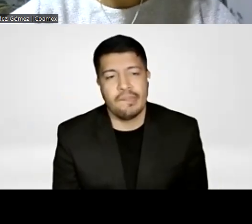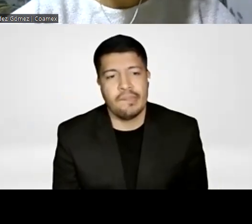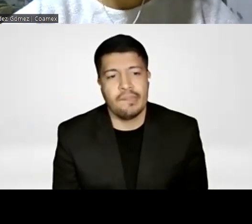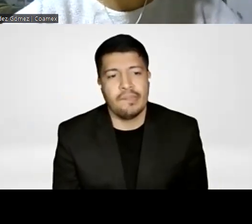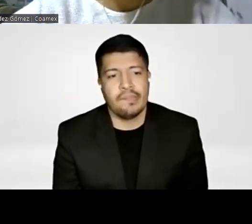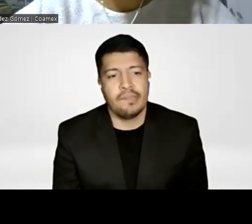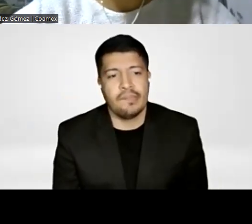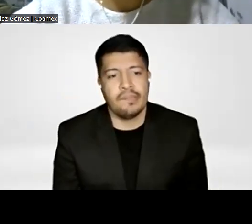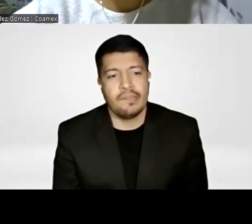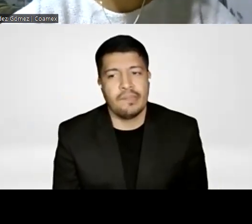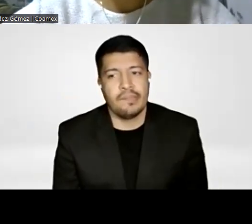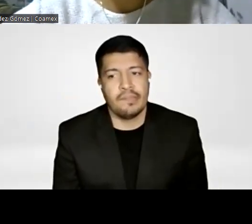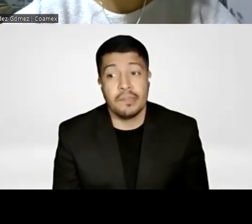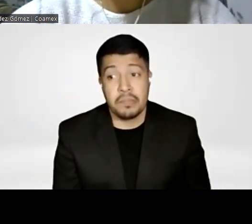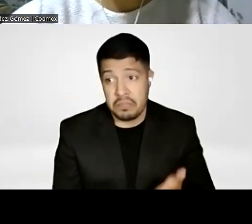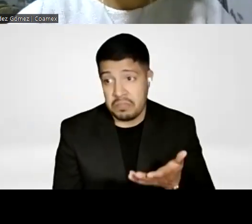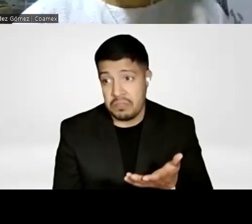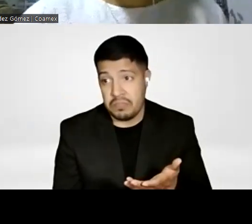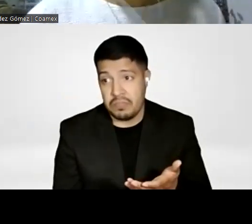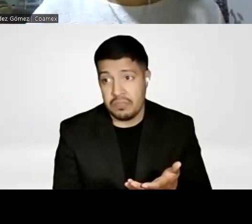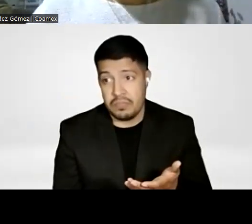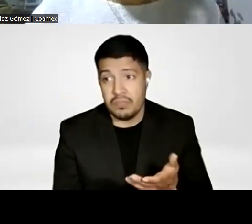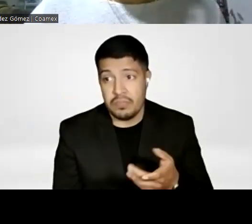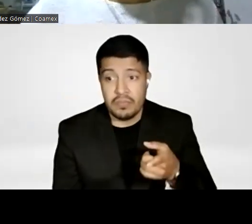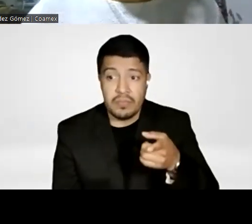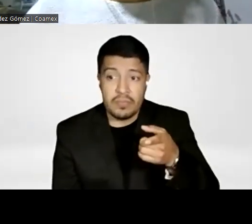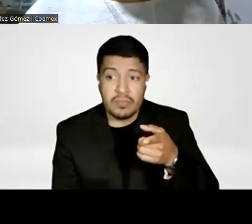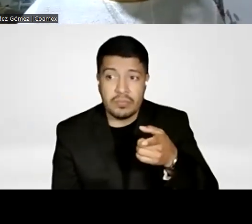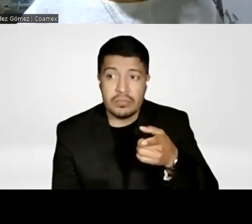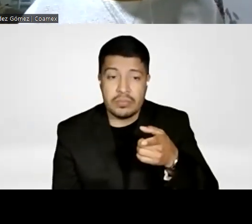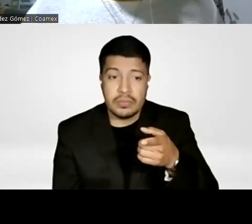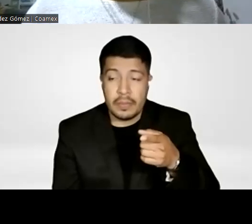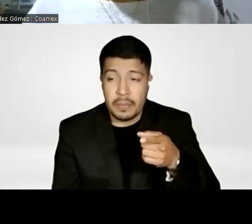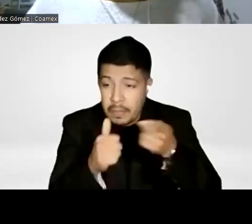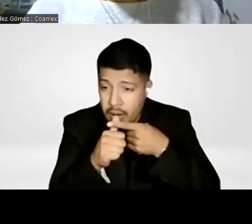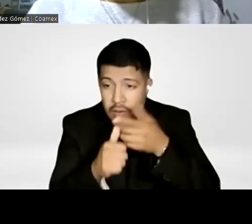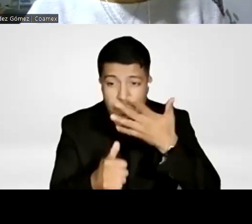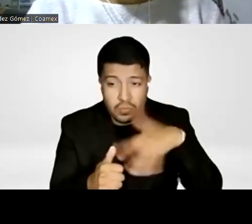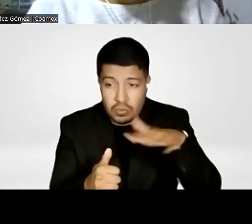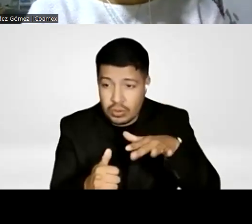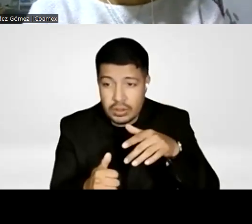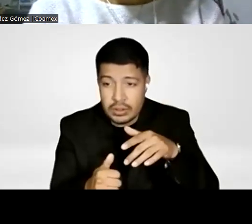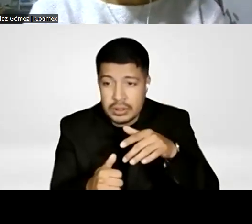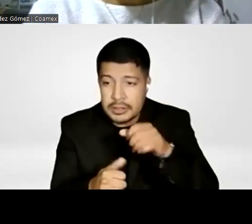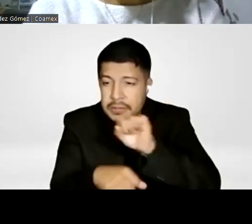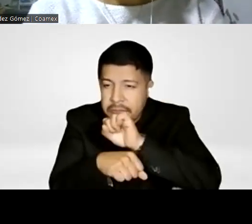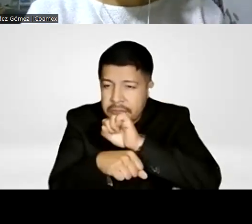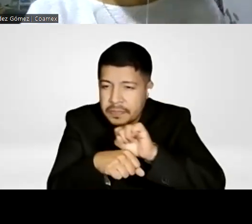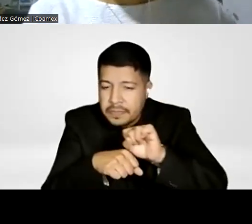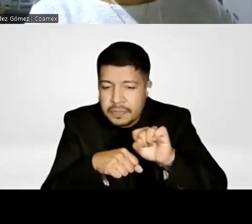Tal cual que busquen estos signos tempranos muy sencillos, que yo